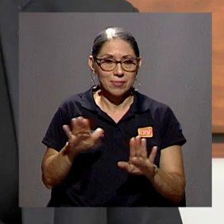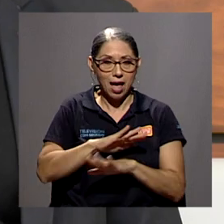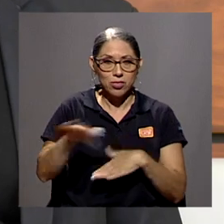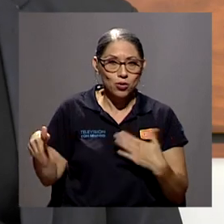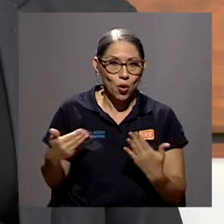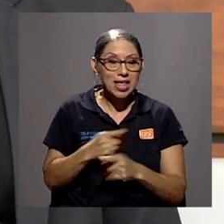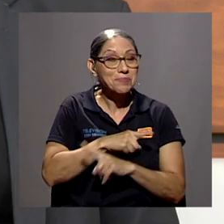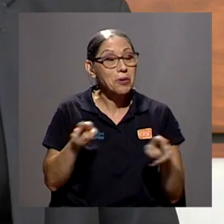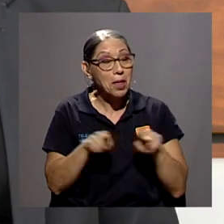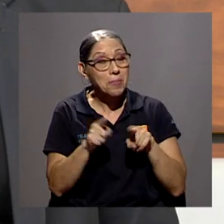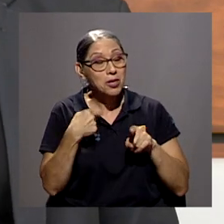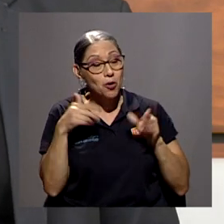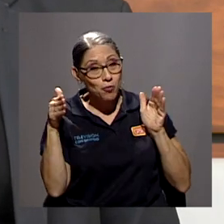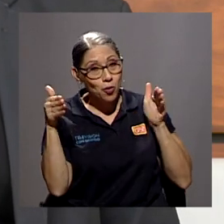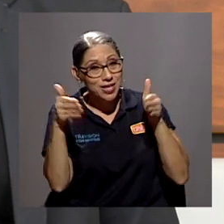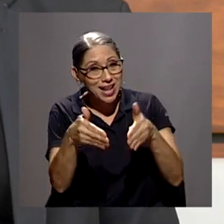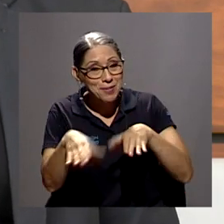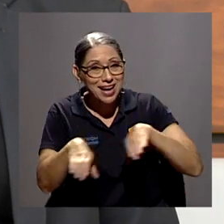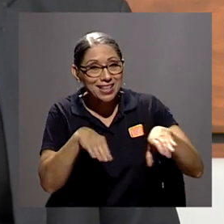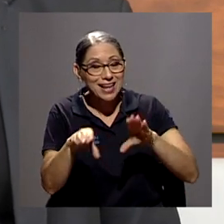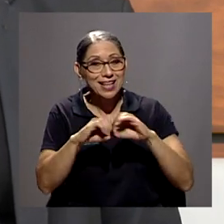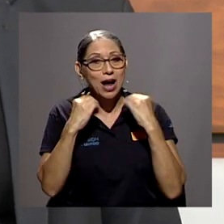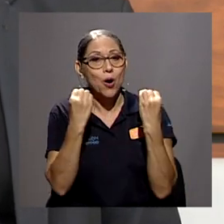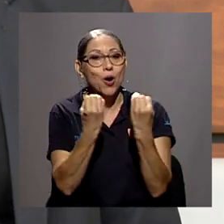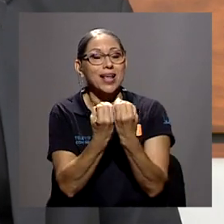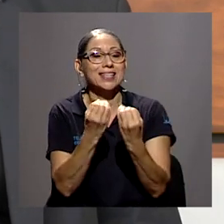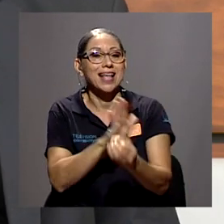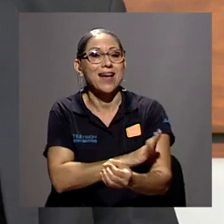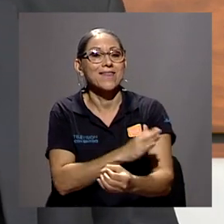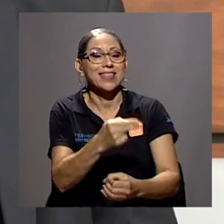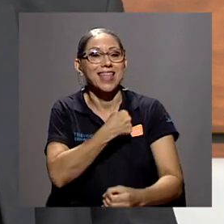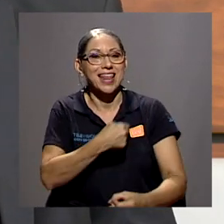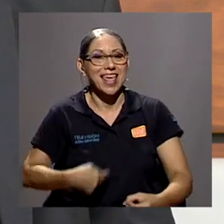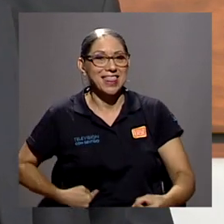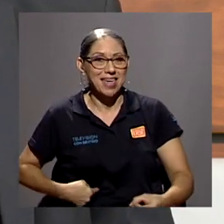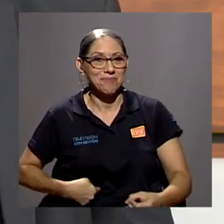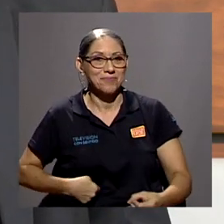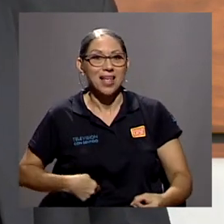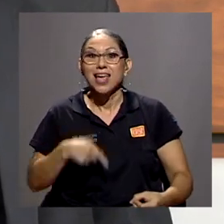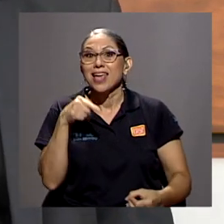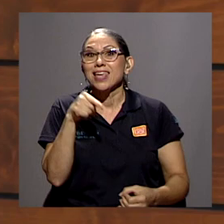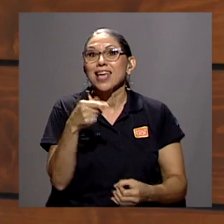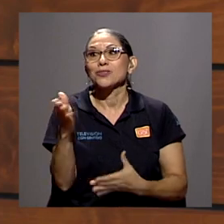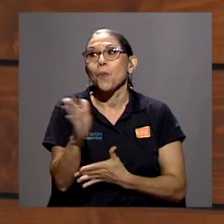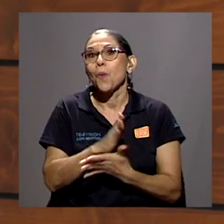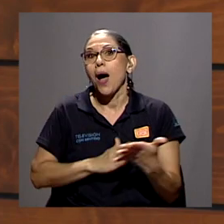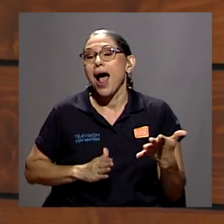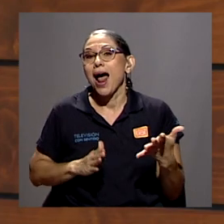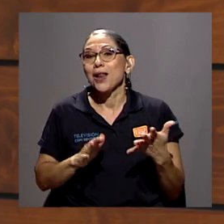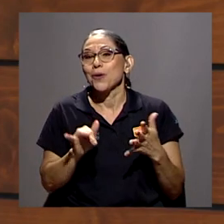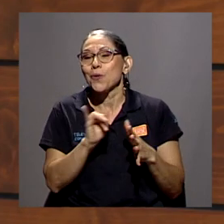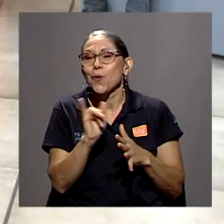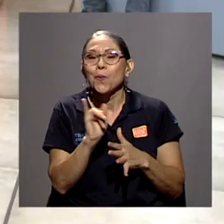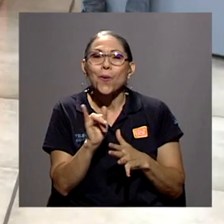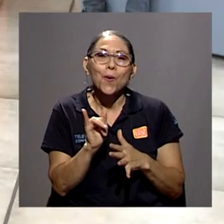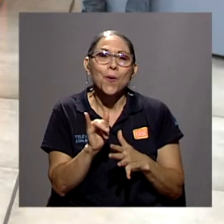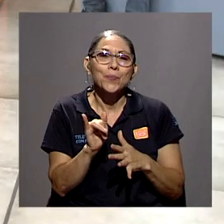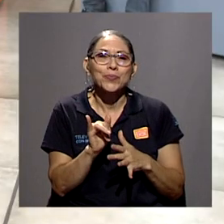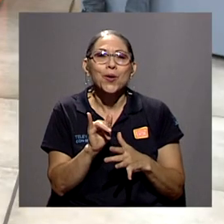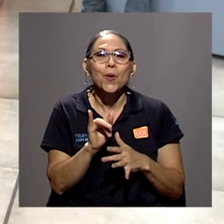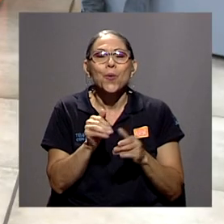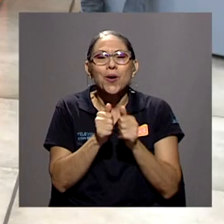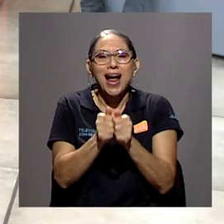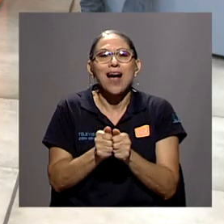concentrarme también especialmente las actividades de lo que está a heredia que es como caballo de troya y está